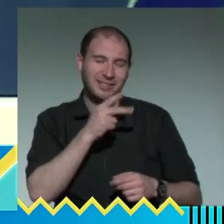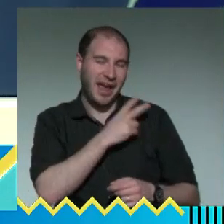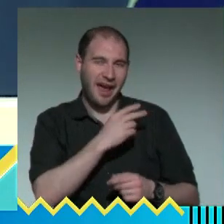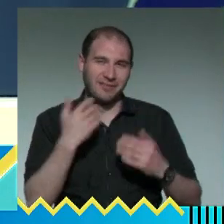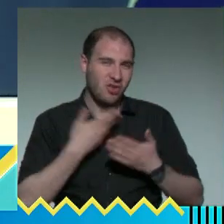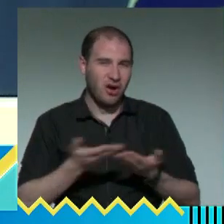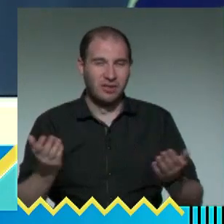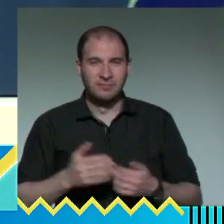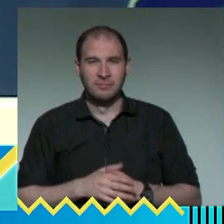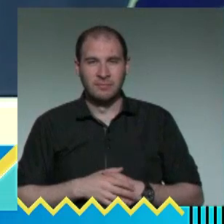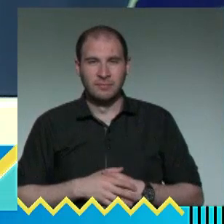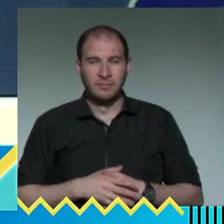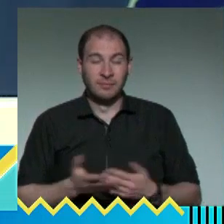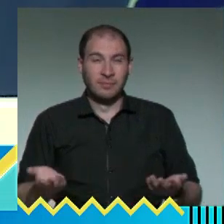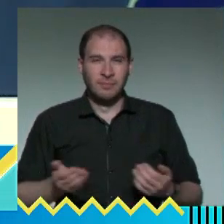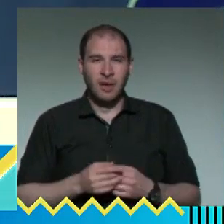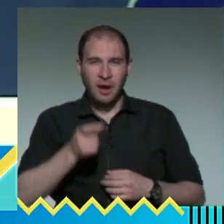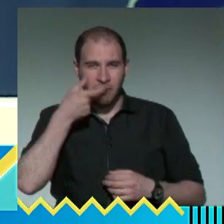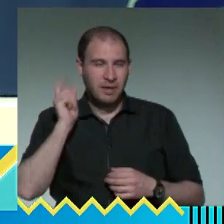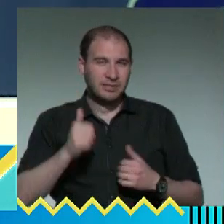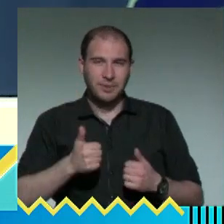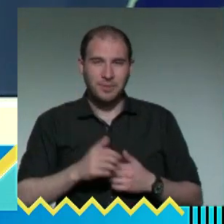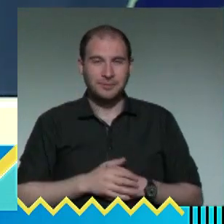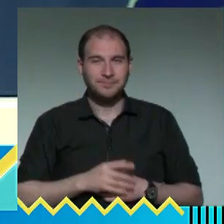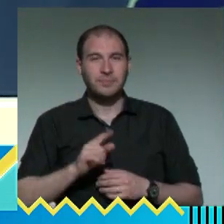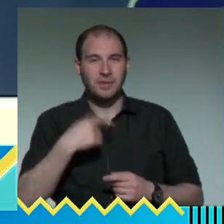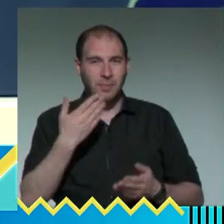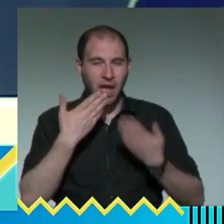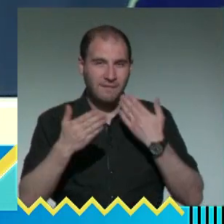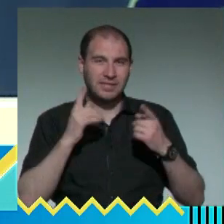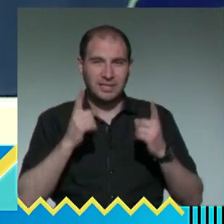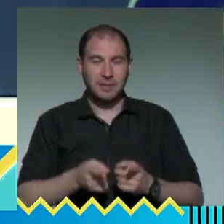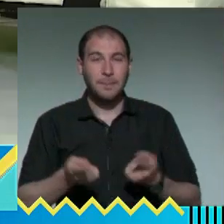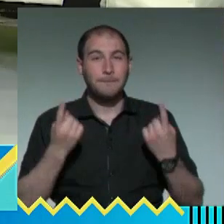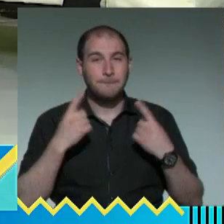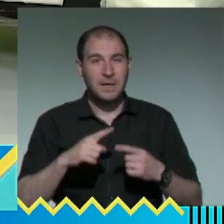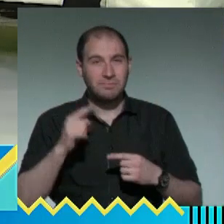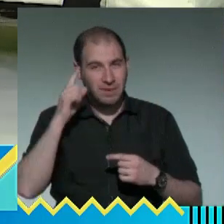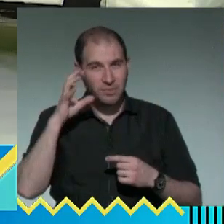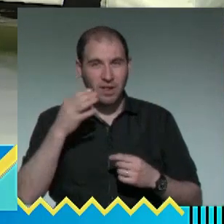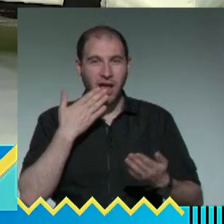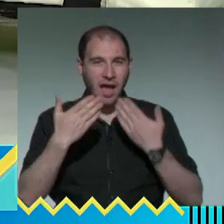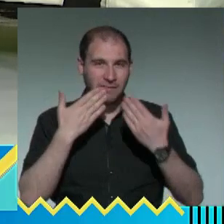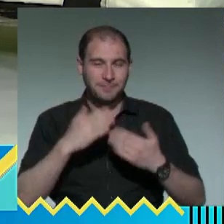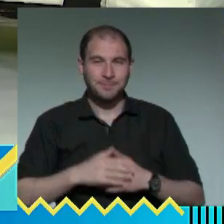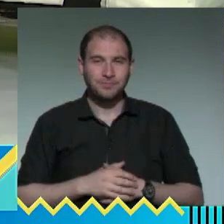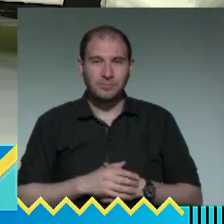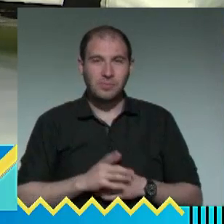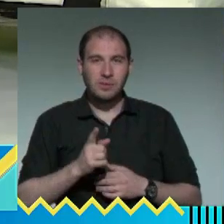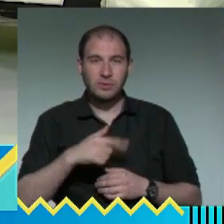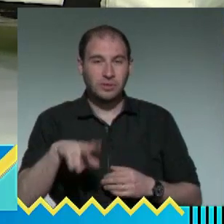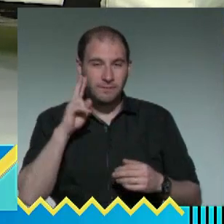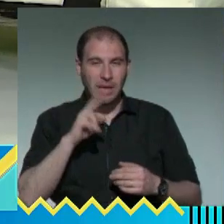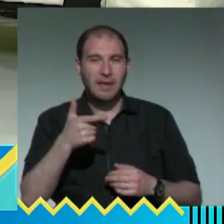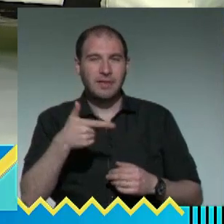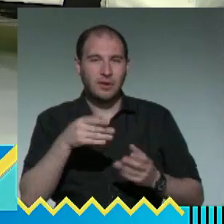Bien. Y nada, hermosa experiencia. Muy Nos bien. Vamos a meter en eso también, pero quiero quedarnos con un comentario que hicimos mientras estábamos viendo